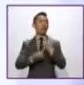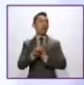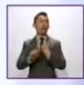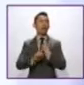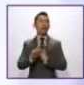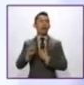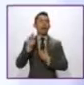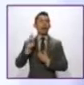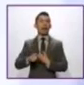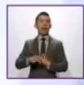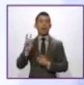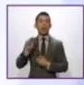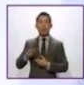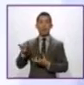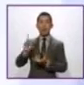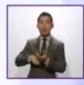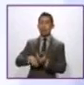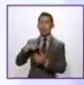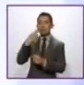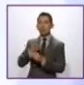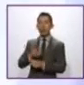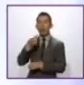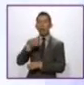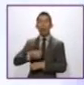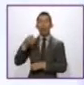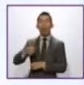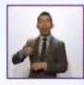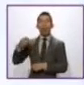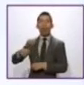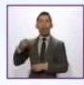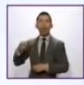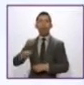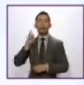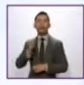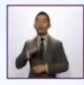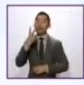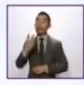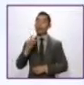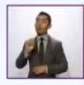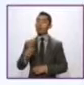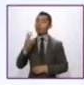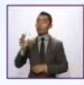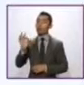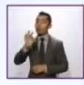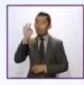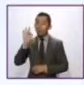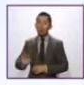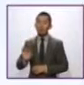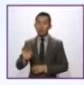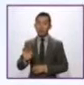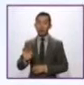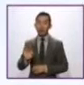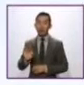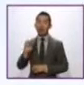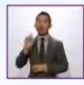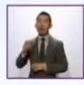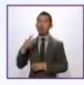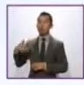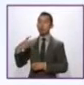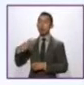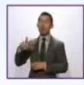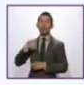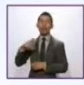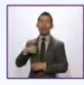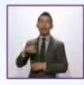como pésimos administradores de México con un crecimiento del 2.2% heredado del gobierno de Peña